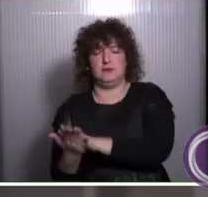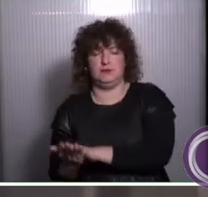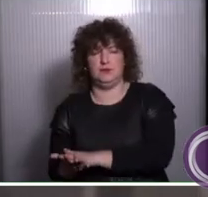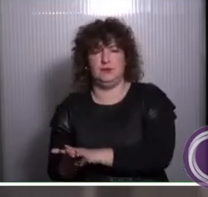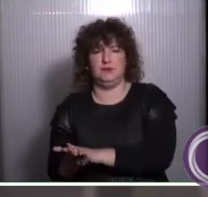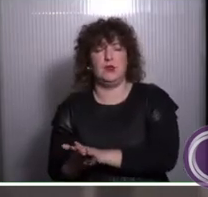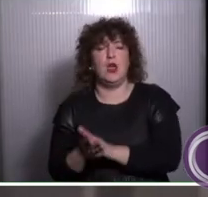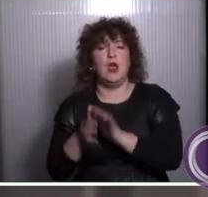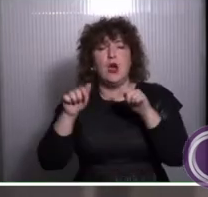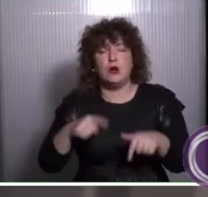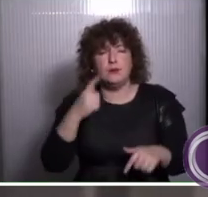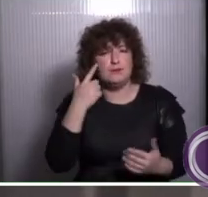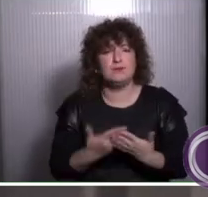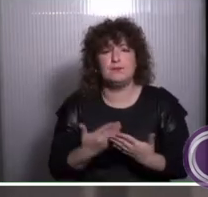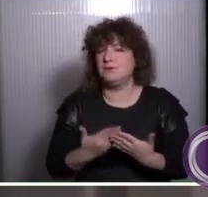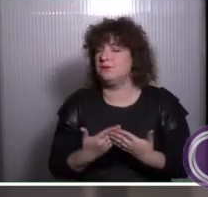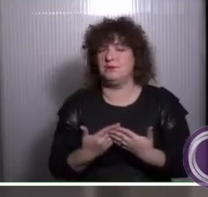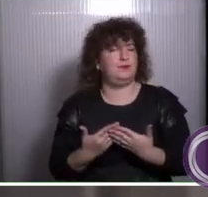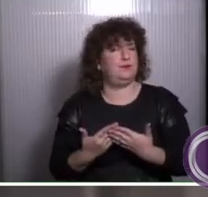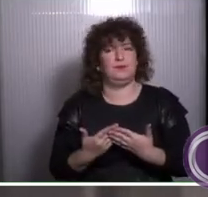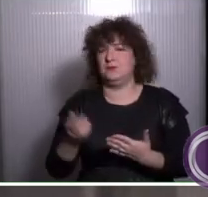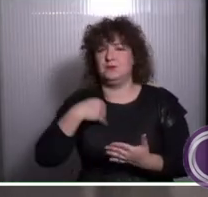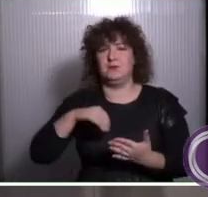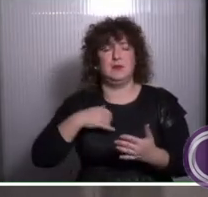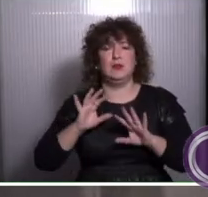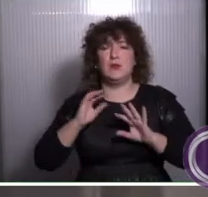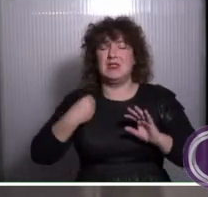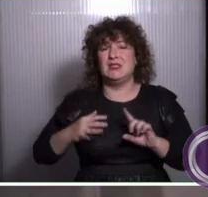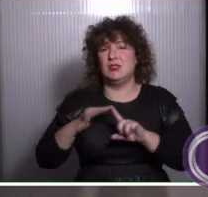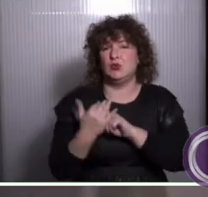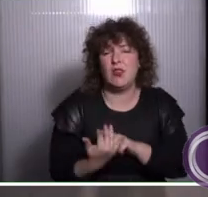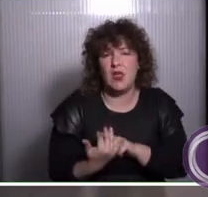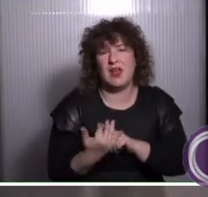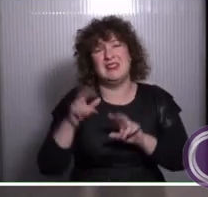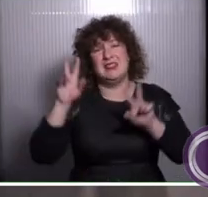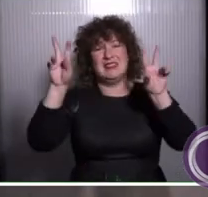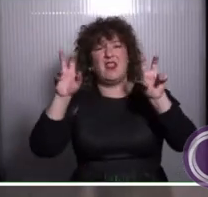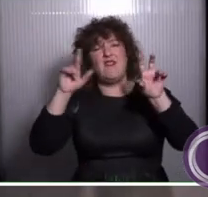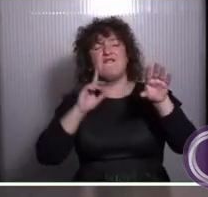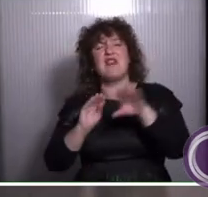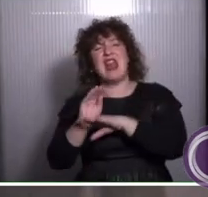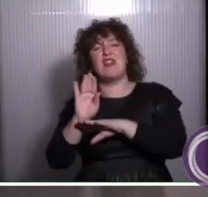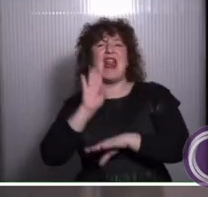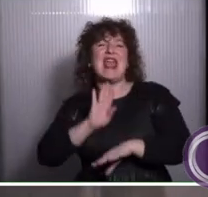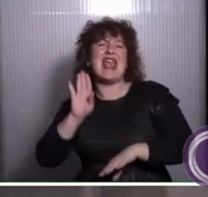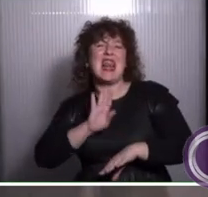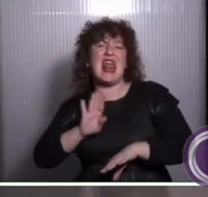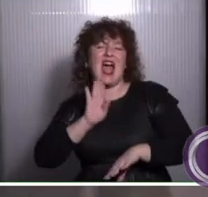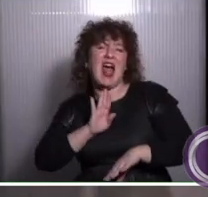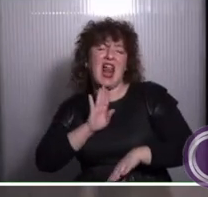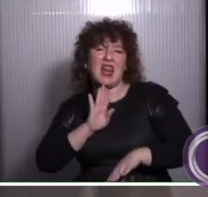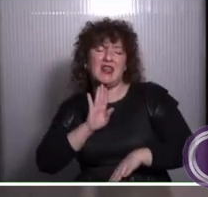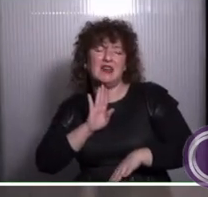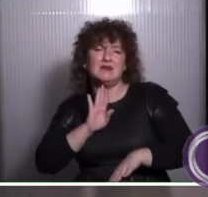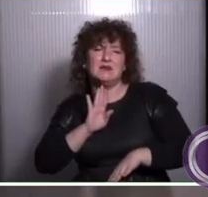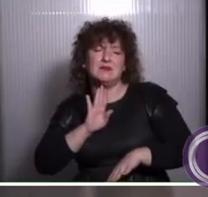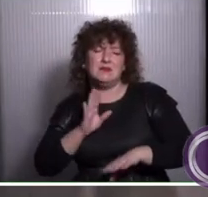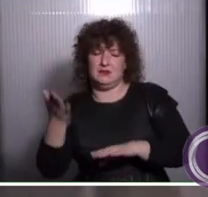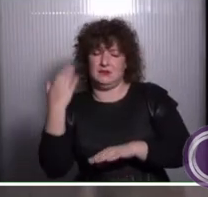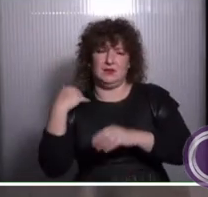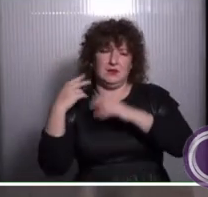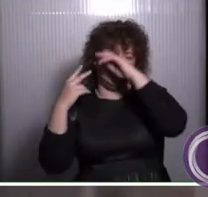estamos asistiendo a sacar el mismo espantajo sobre supuesta financiación ilegal que sacaron